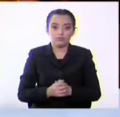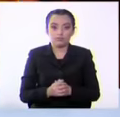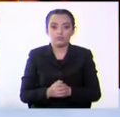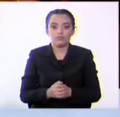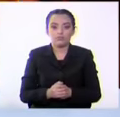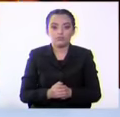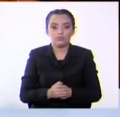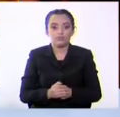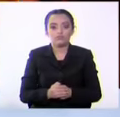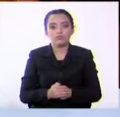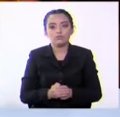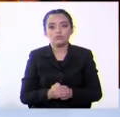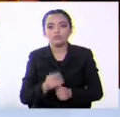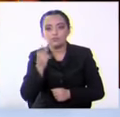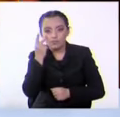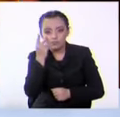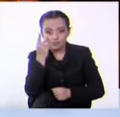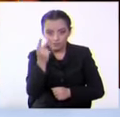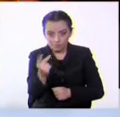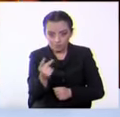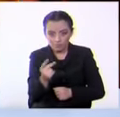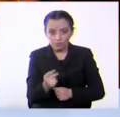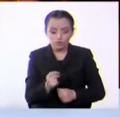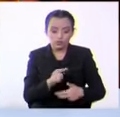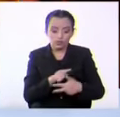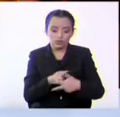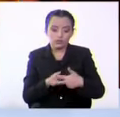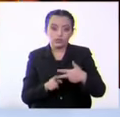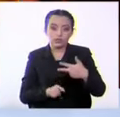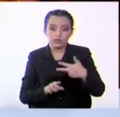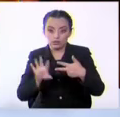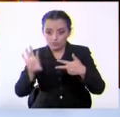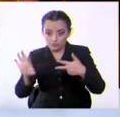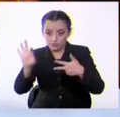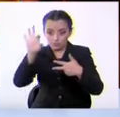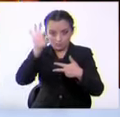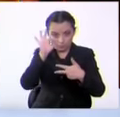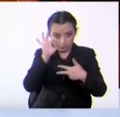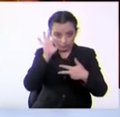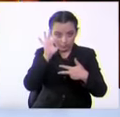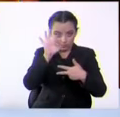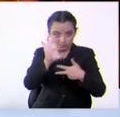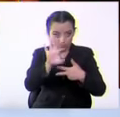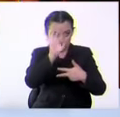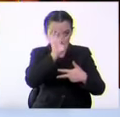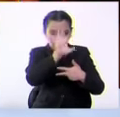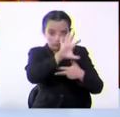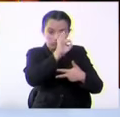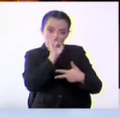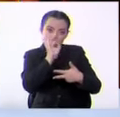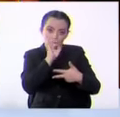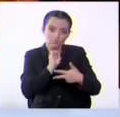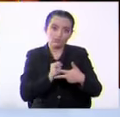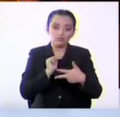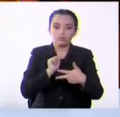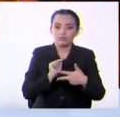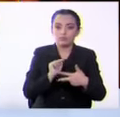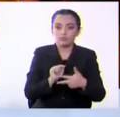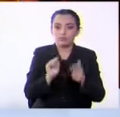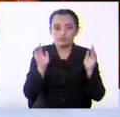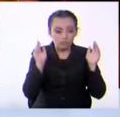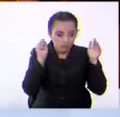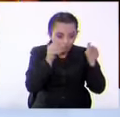Bien, acabamos de ver 3 mecanismos de selección que sirven para fijar un alelo específico en una